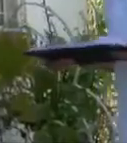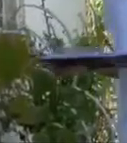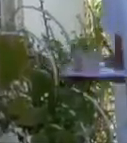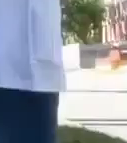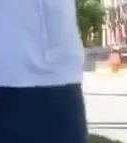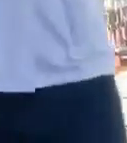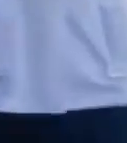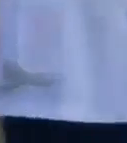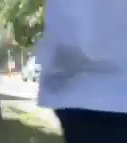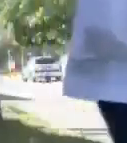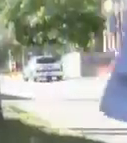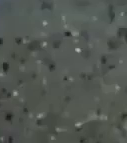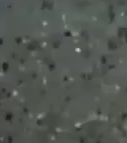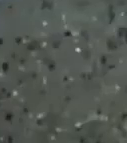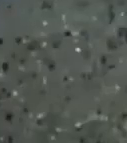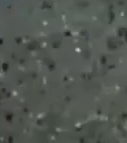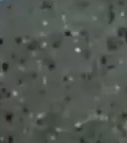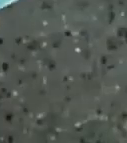pues madre